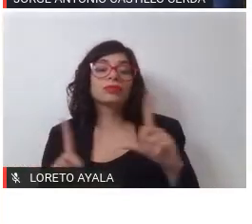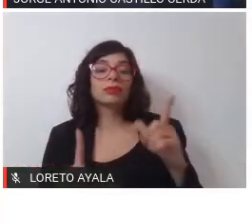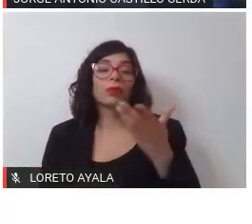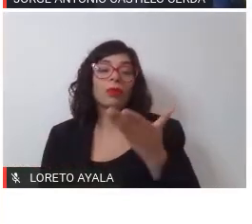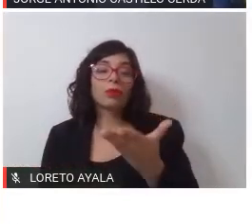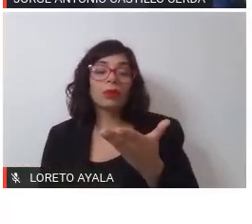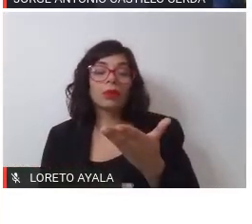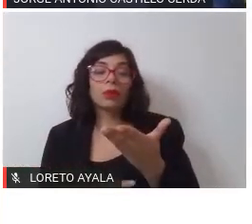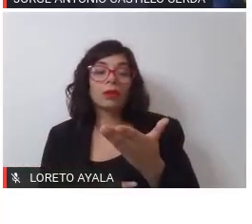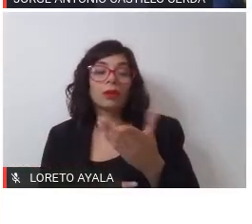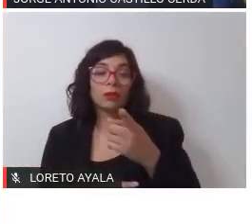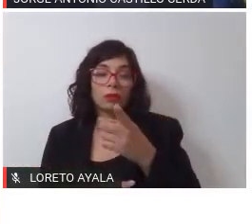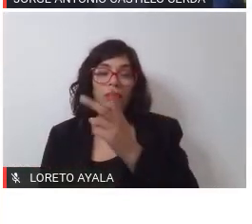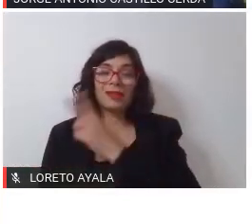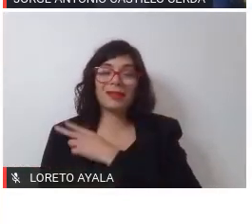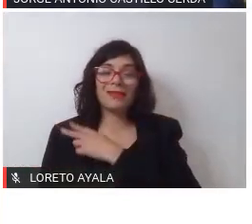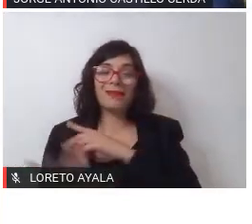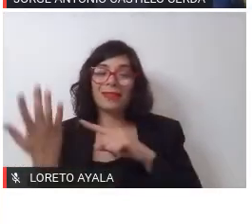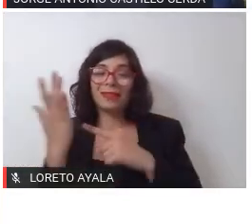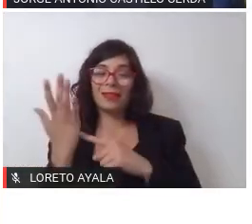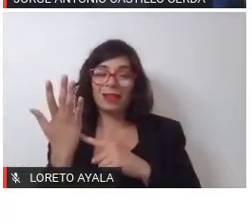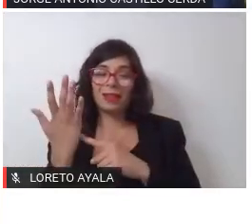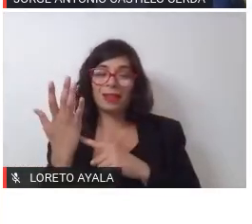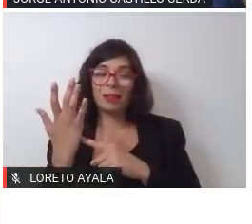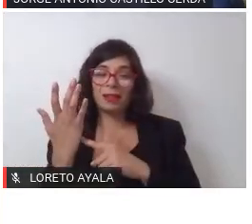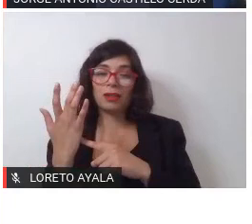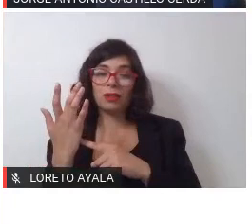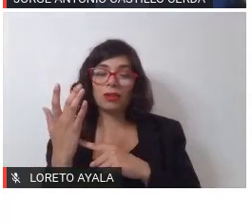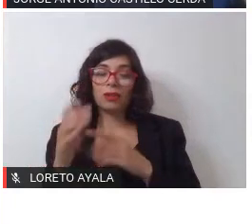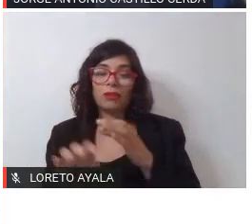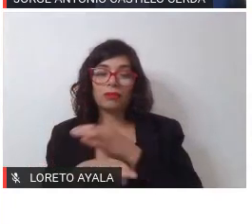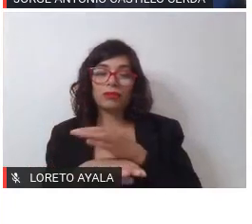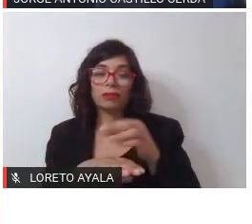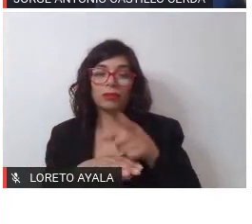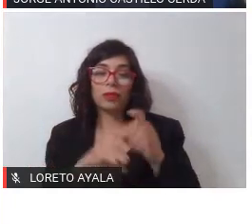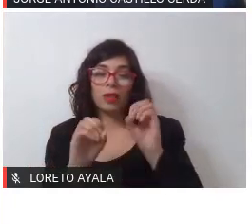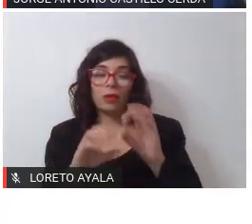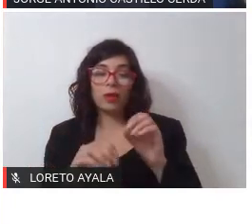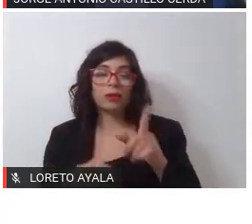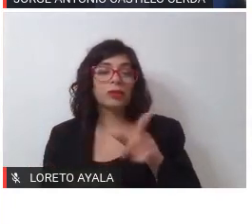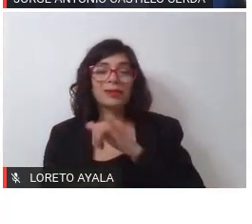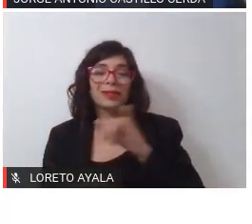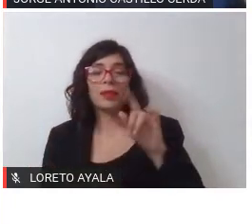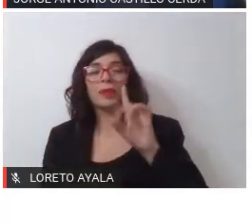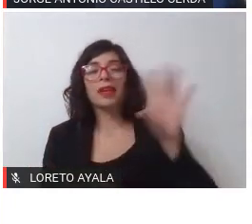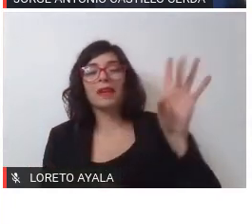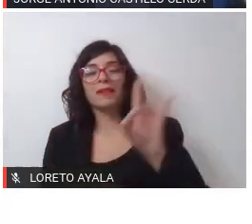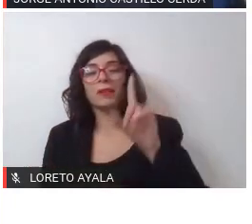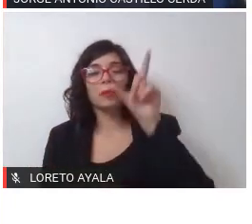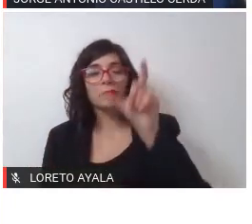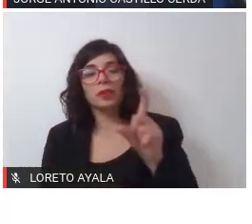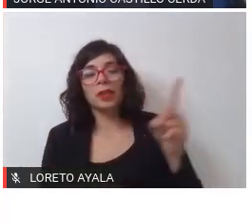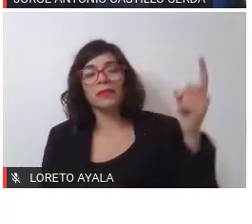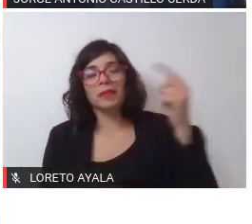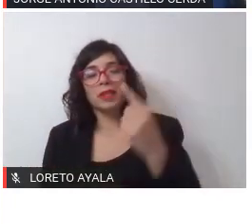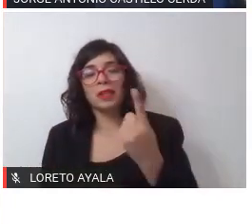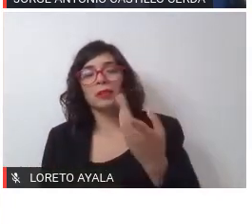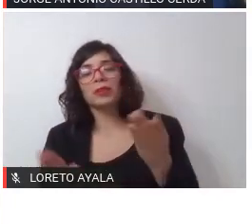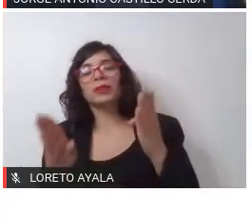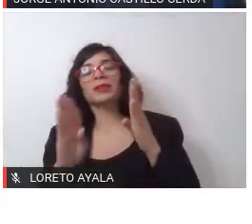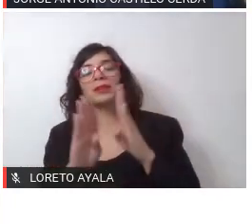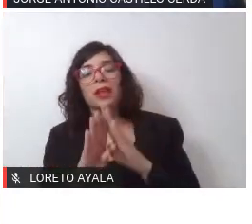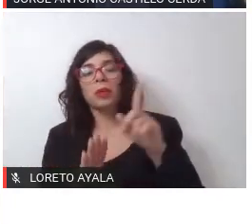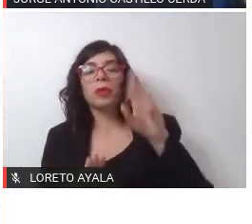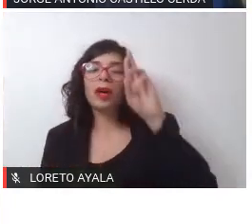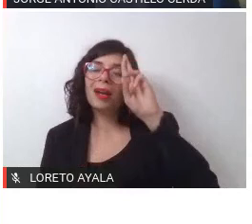es el jefe técnico de una dirección provincial de educación. Y nosotros siempre invitamos a alguien a cerrar nuestro ciclo de seminario con una